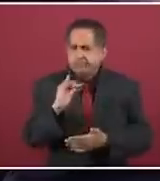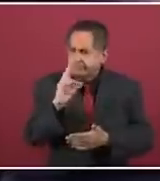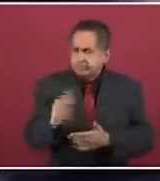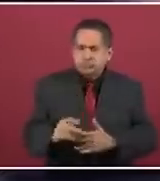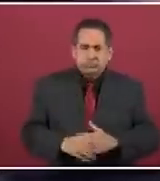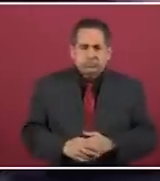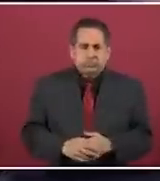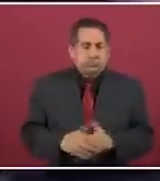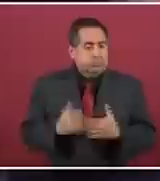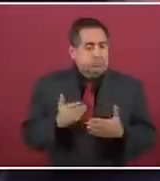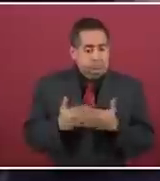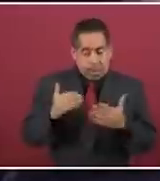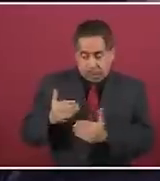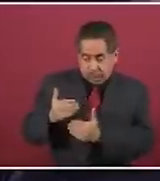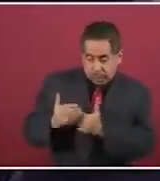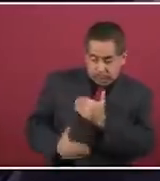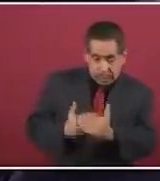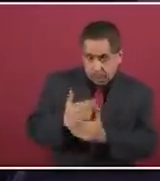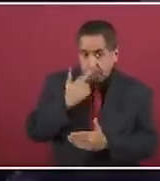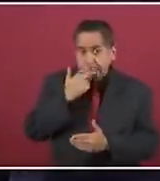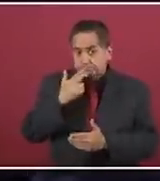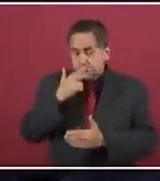y vamos a lograr avanzar